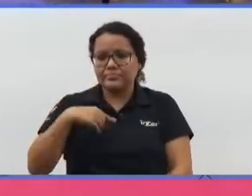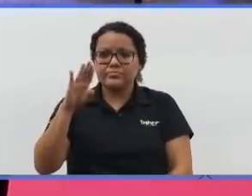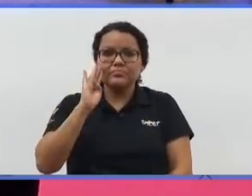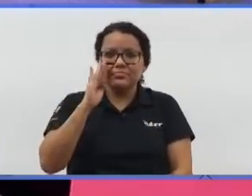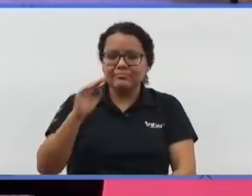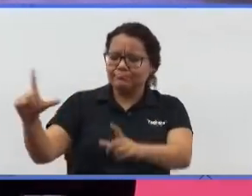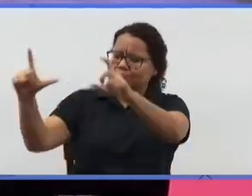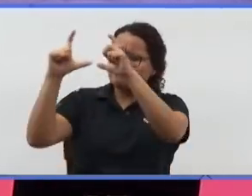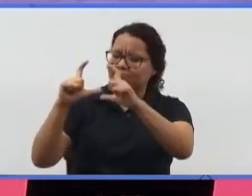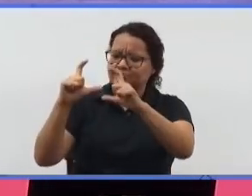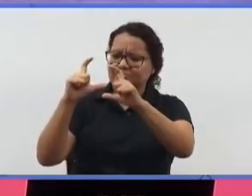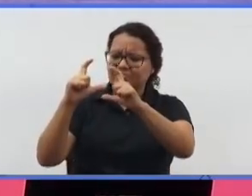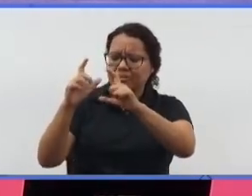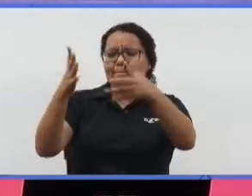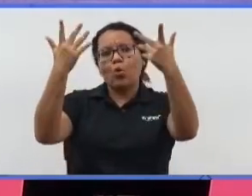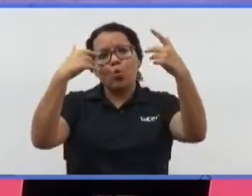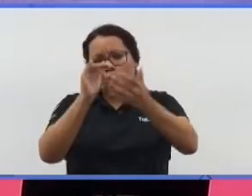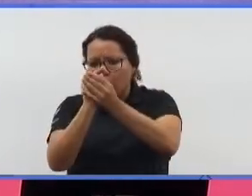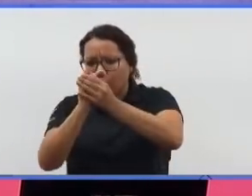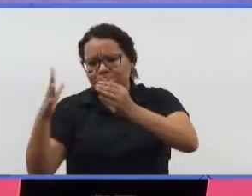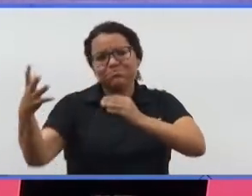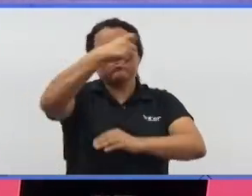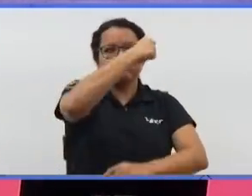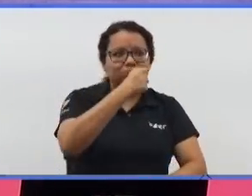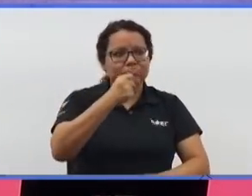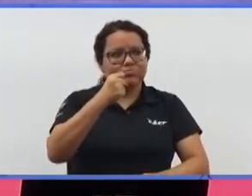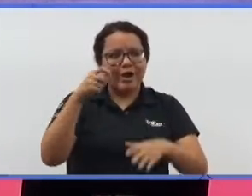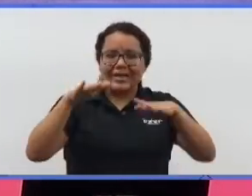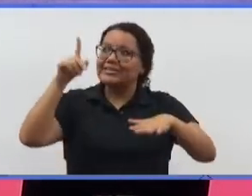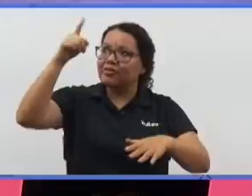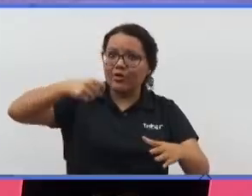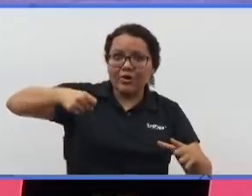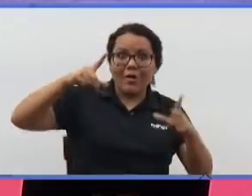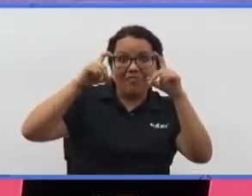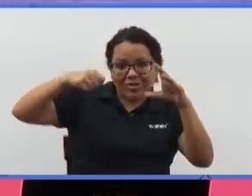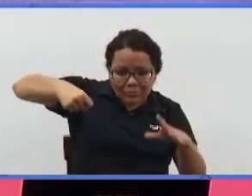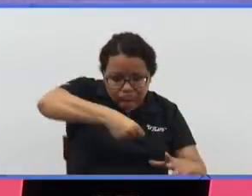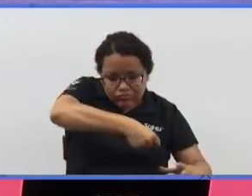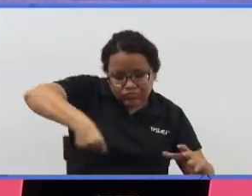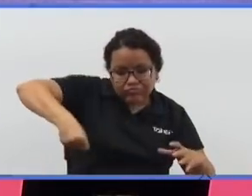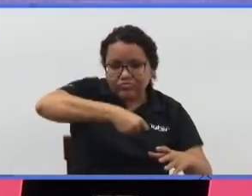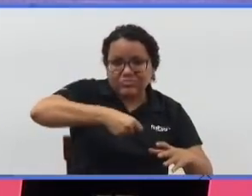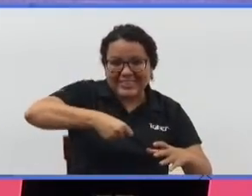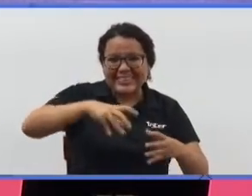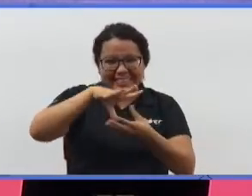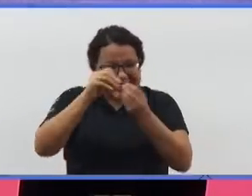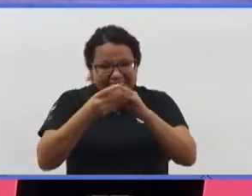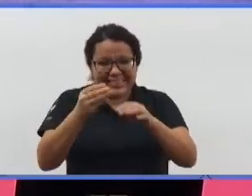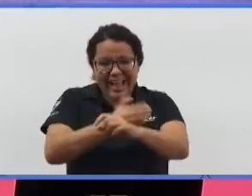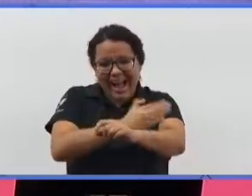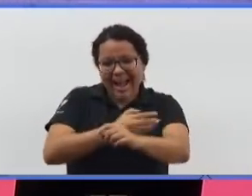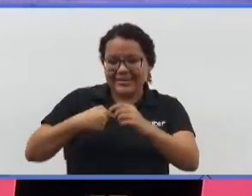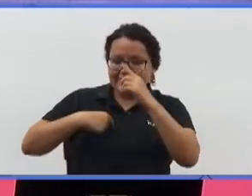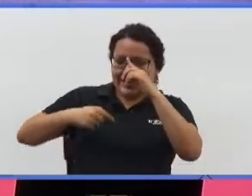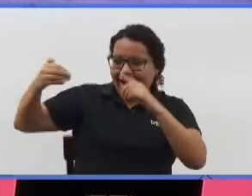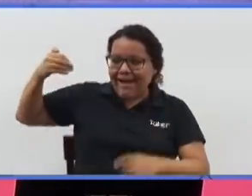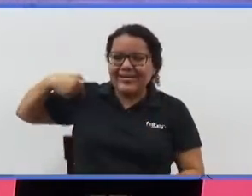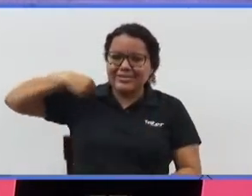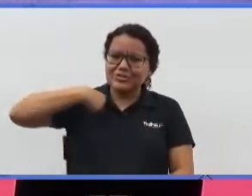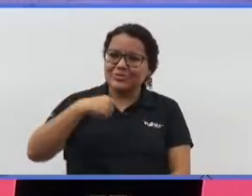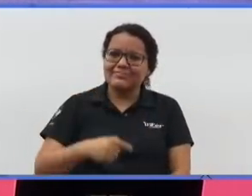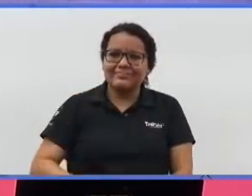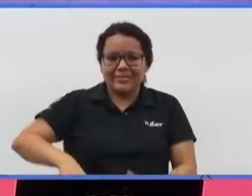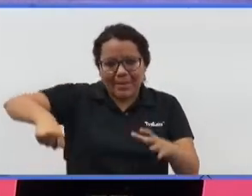señal dijo al fin me la saqué y la foto de una plancha imagínense yo les he contado que hace años yo me saqué esa plancha de